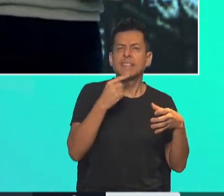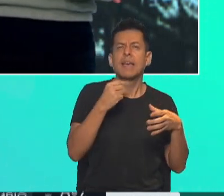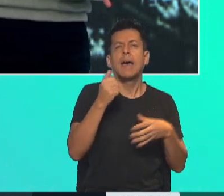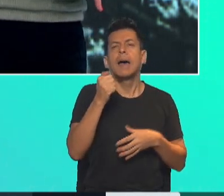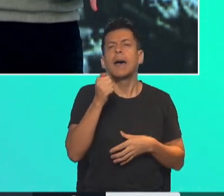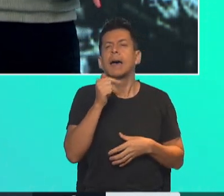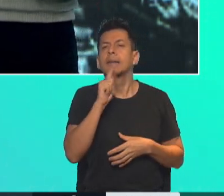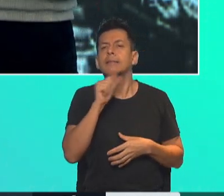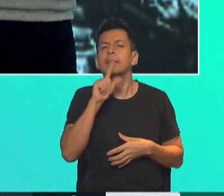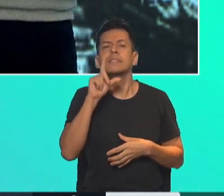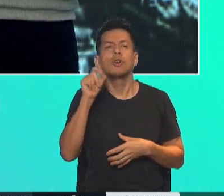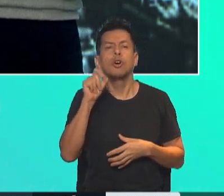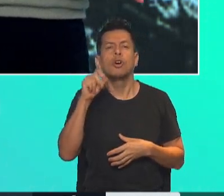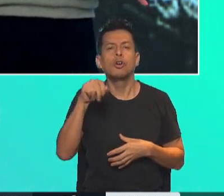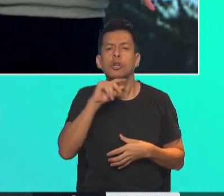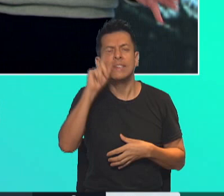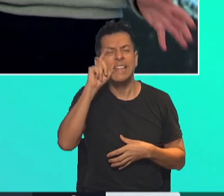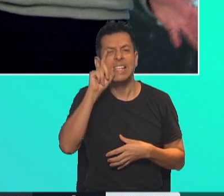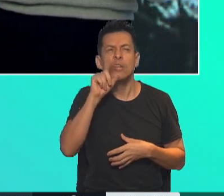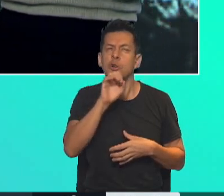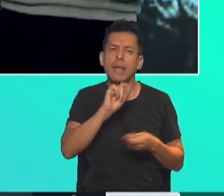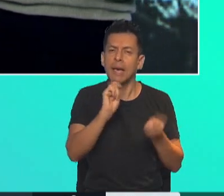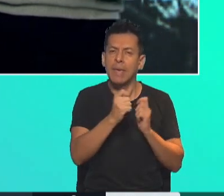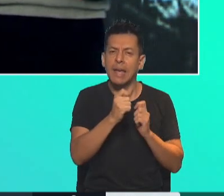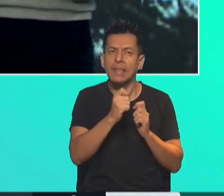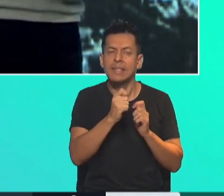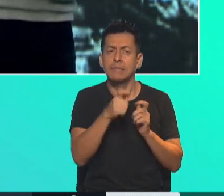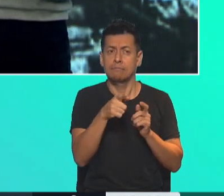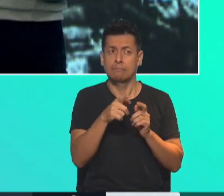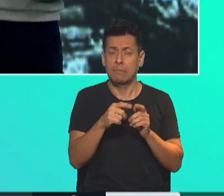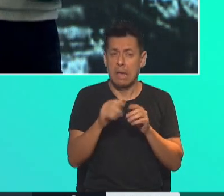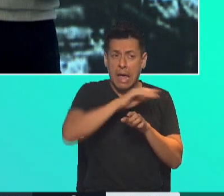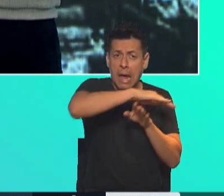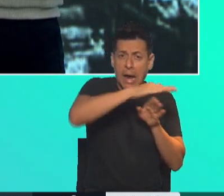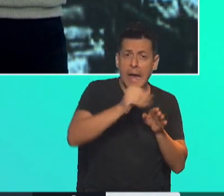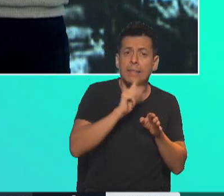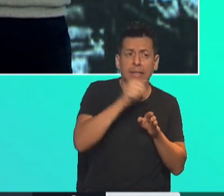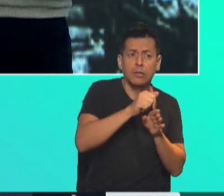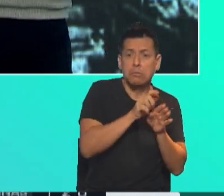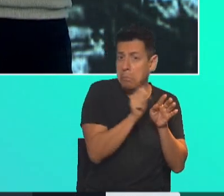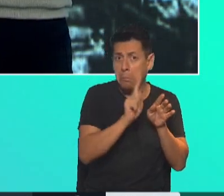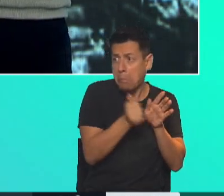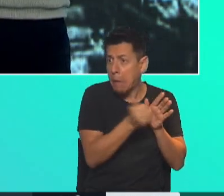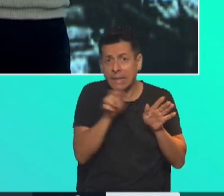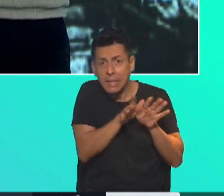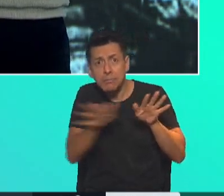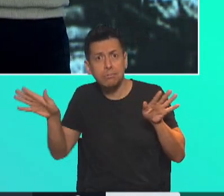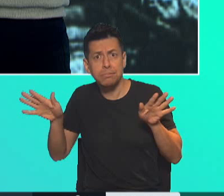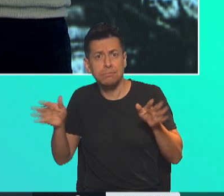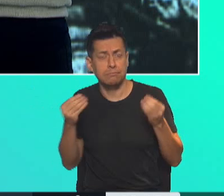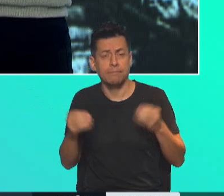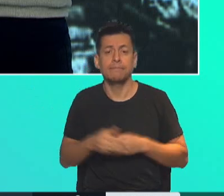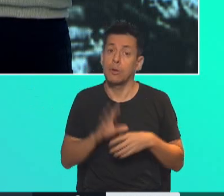cambiarse el nombre porque ya no está tan cerca del atlántico si sigue expandiéndose hacia el este dijo que si las